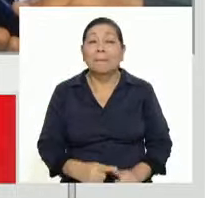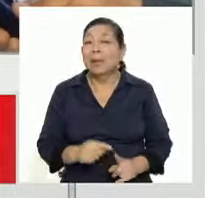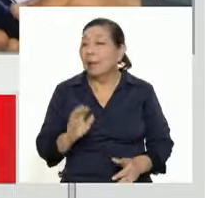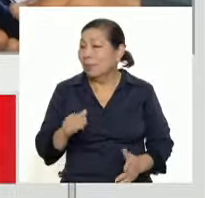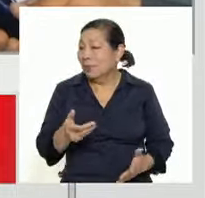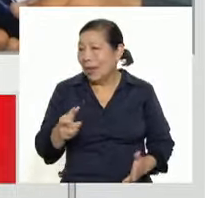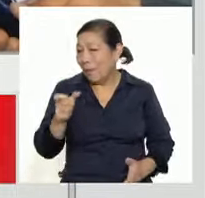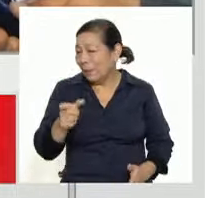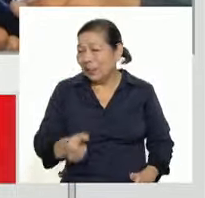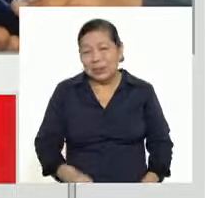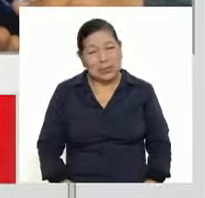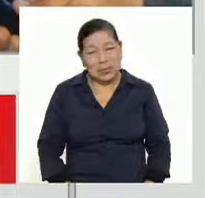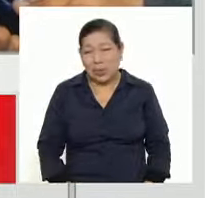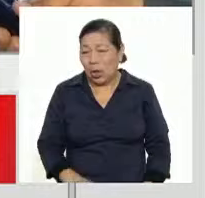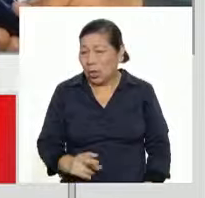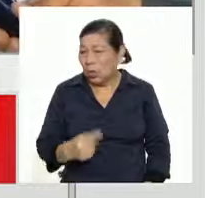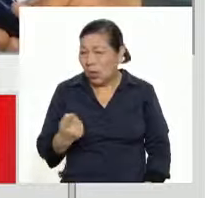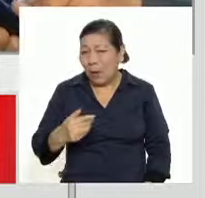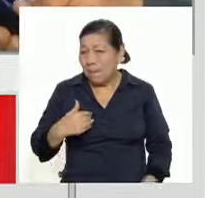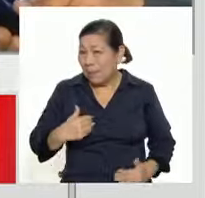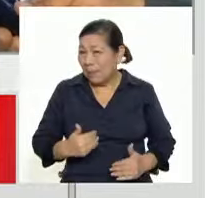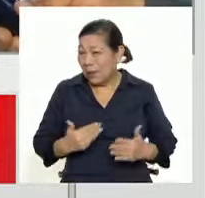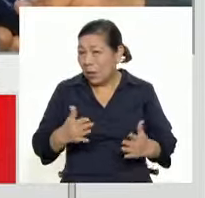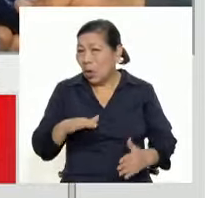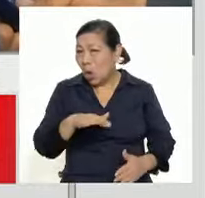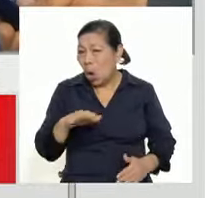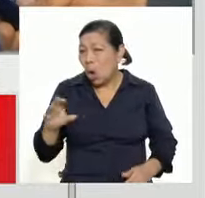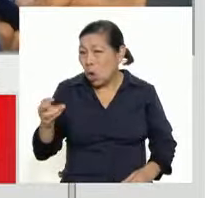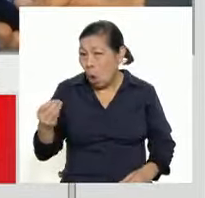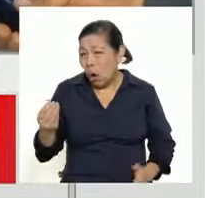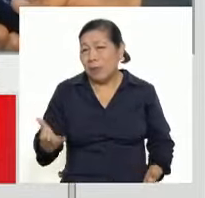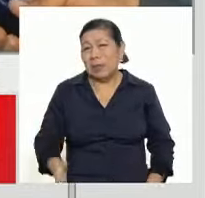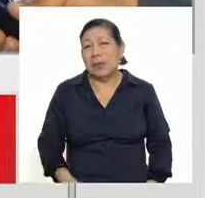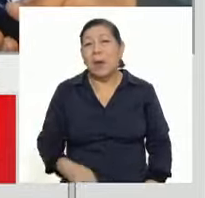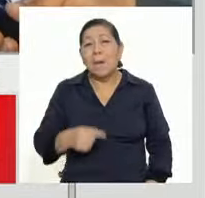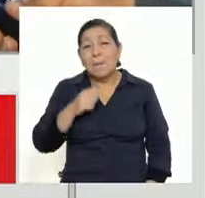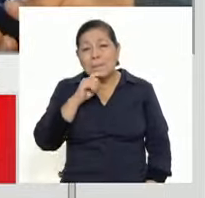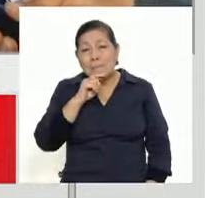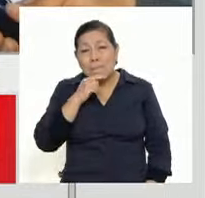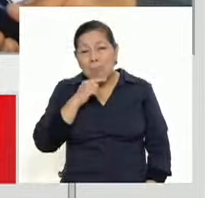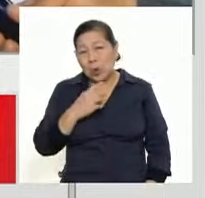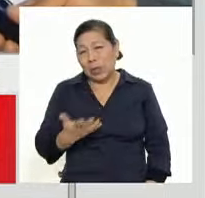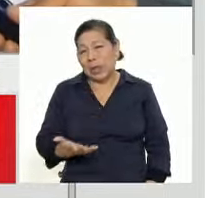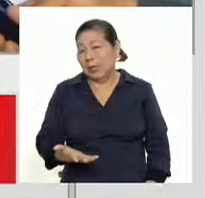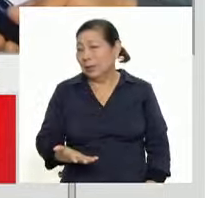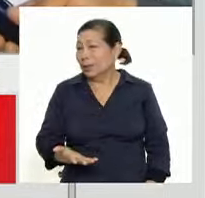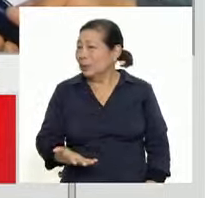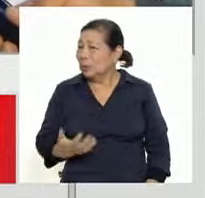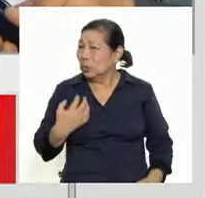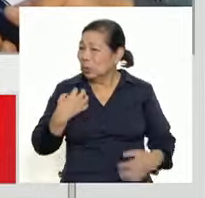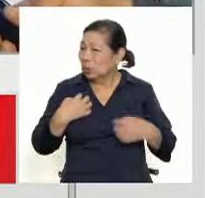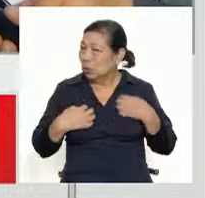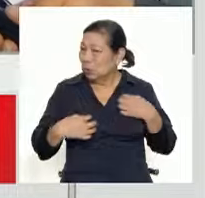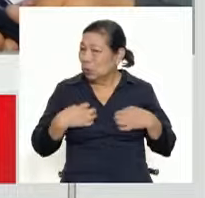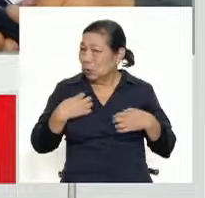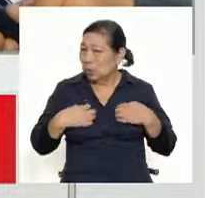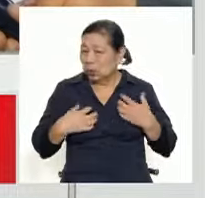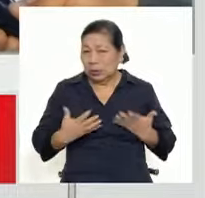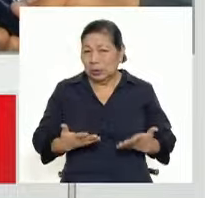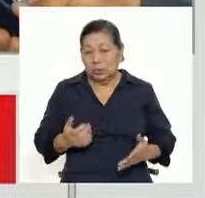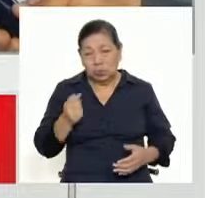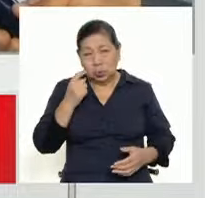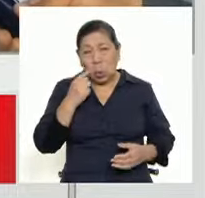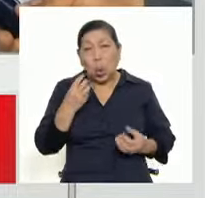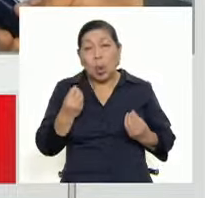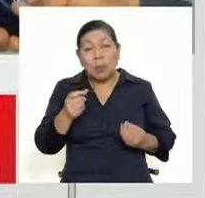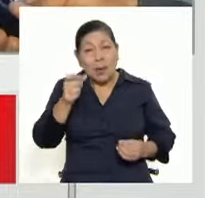daño también a la población, ya no solamente a mayores, sino a menores de edad, a jóvenes, a mujeres. Y realmente pues esto ya es sorprendente,